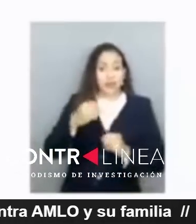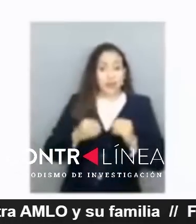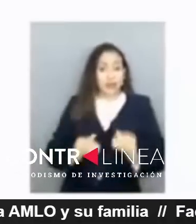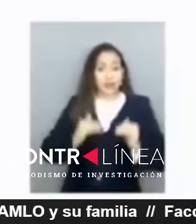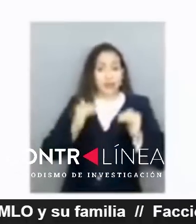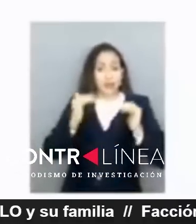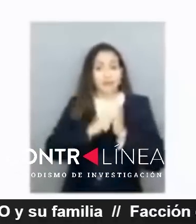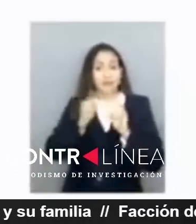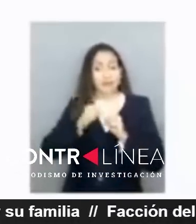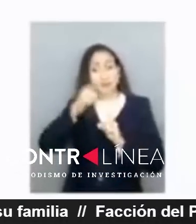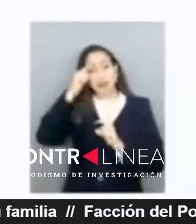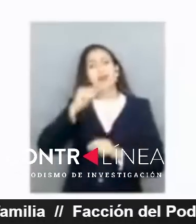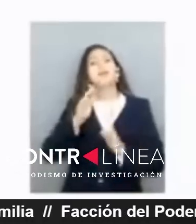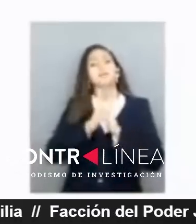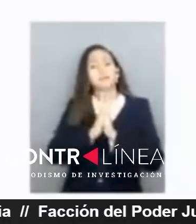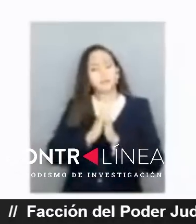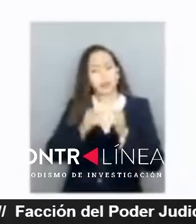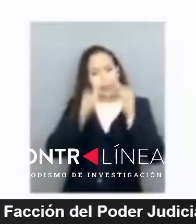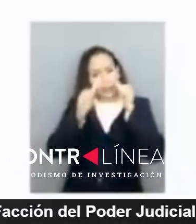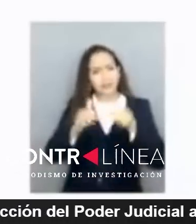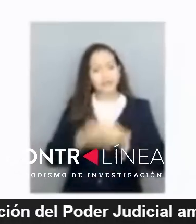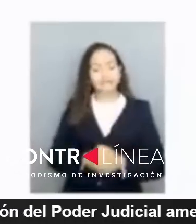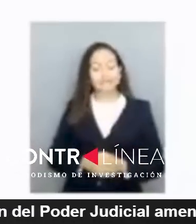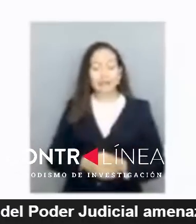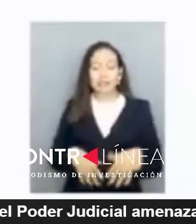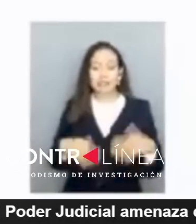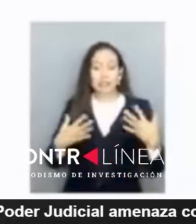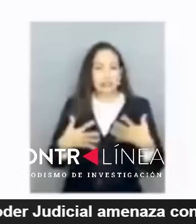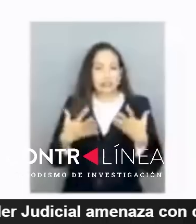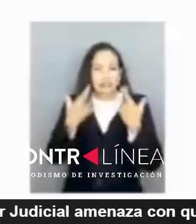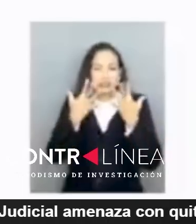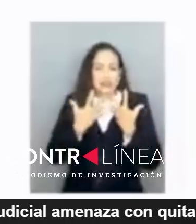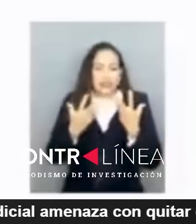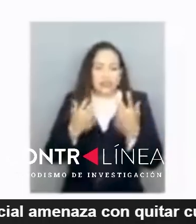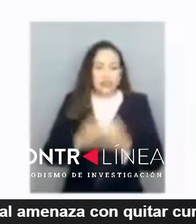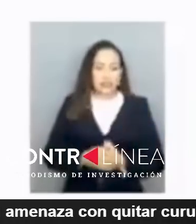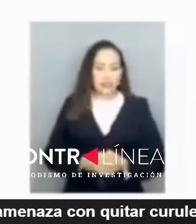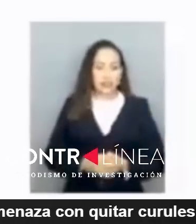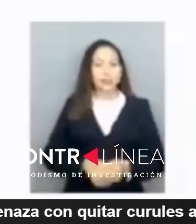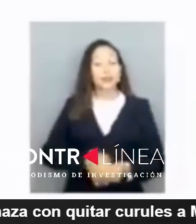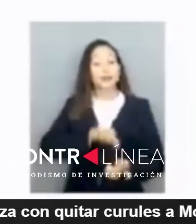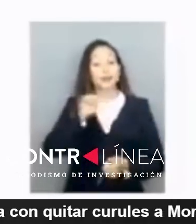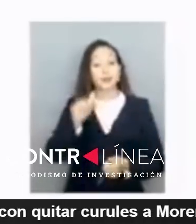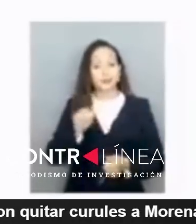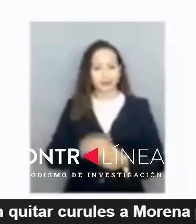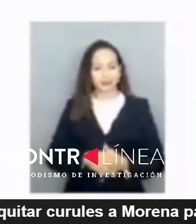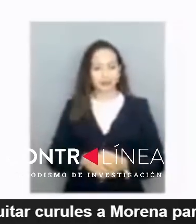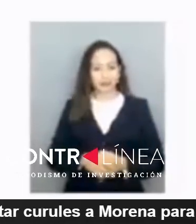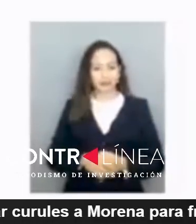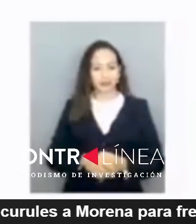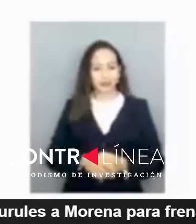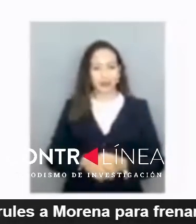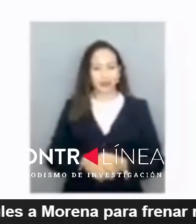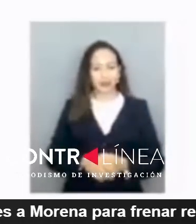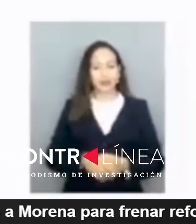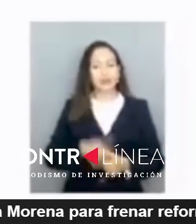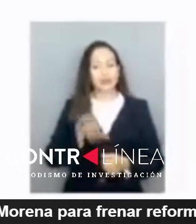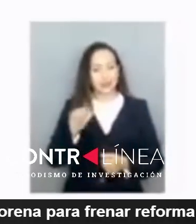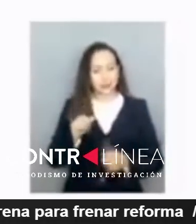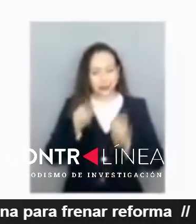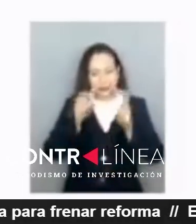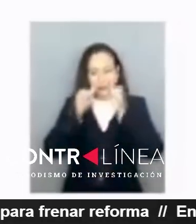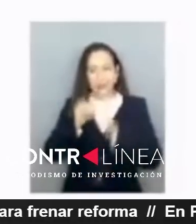más. El segundo momento se conecta con este último. Después de